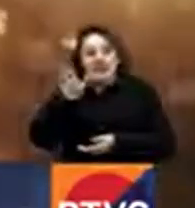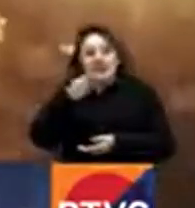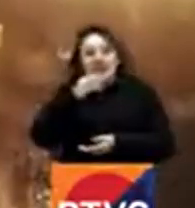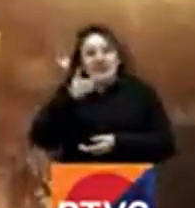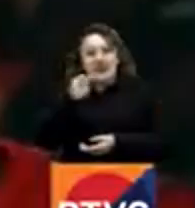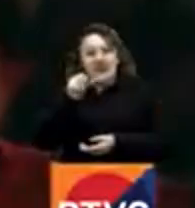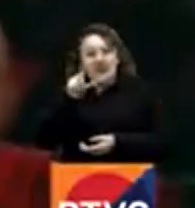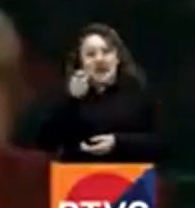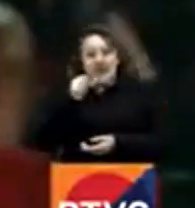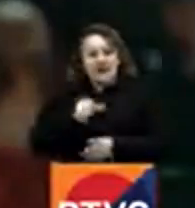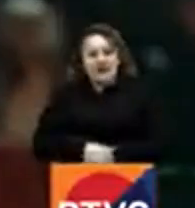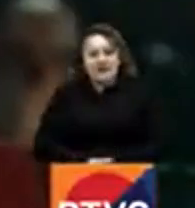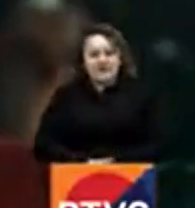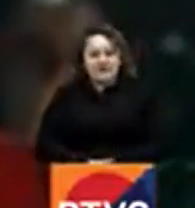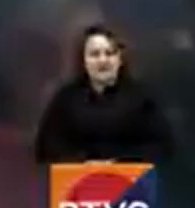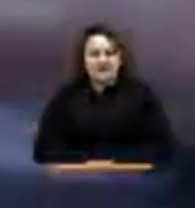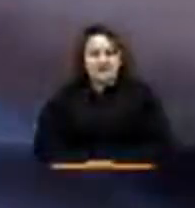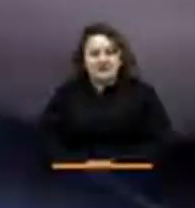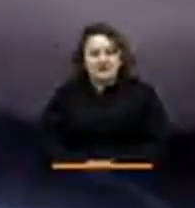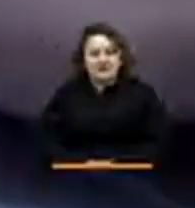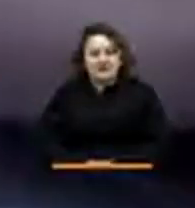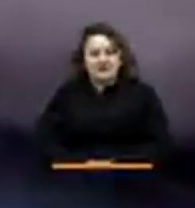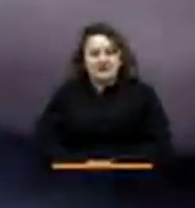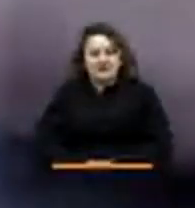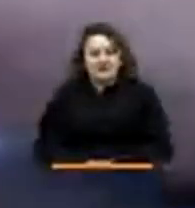de la Harley Quinn.